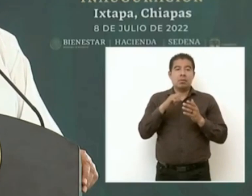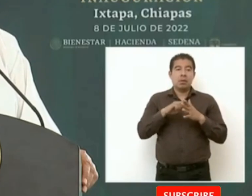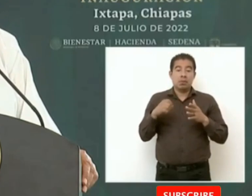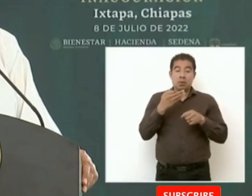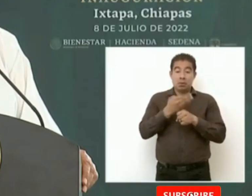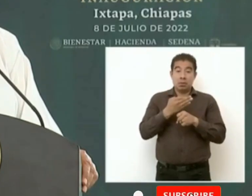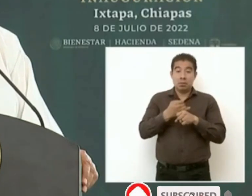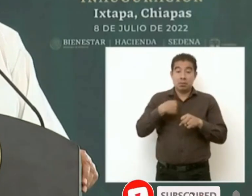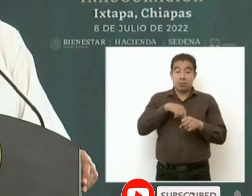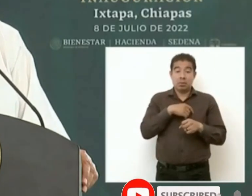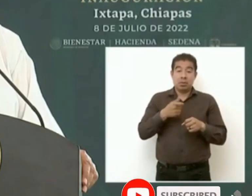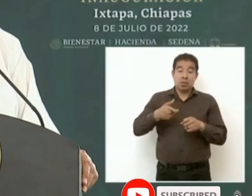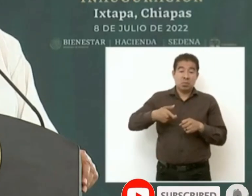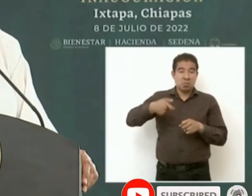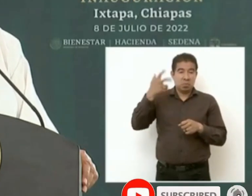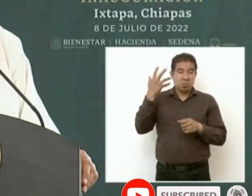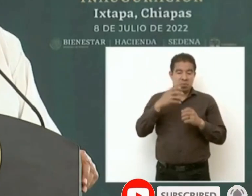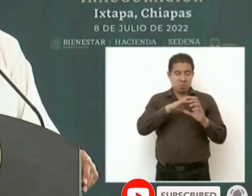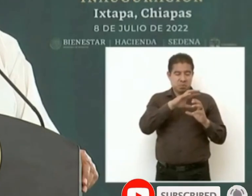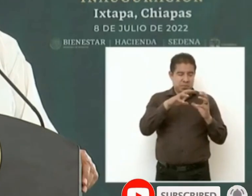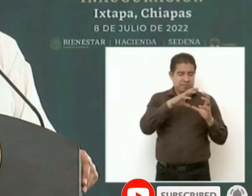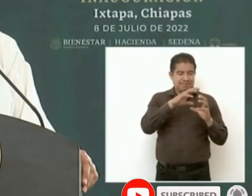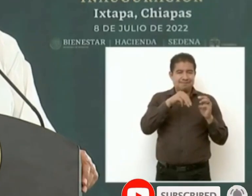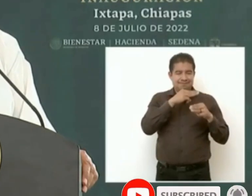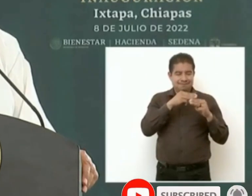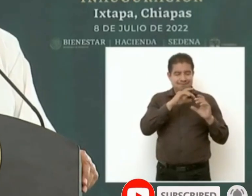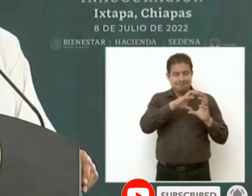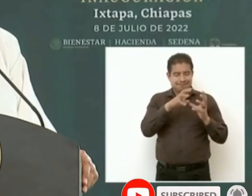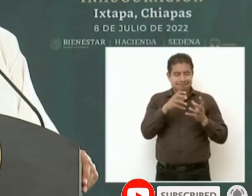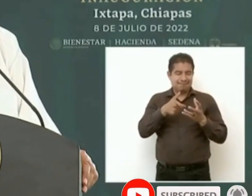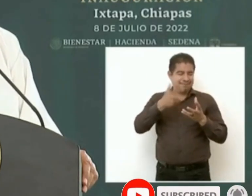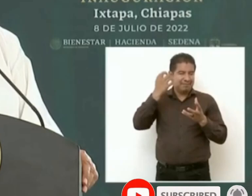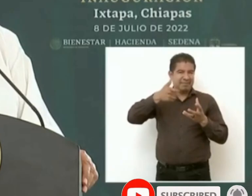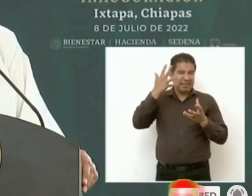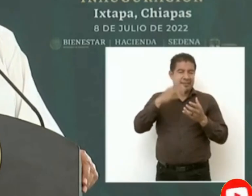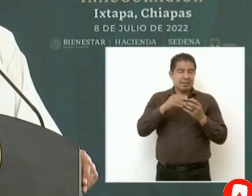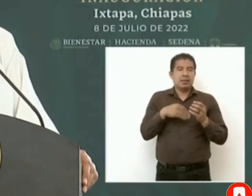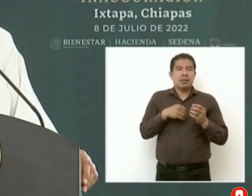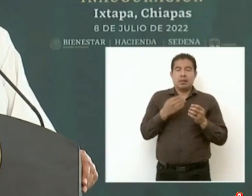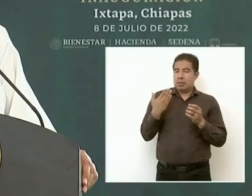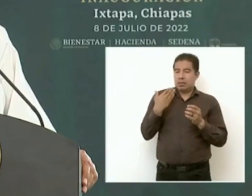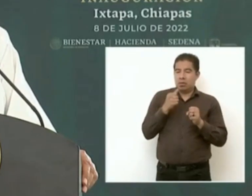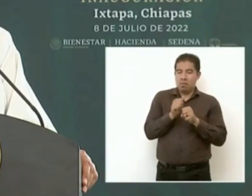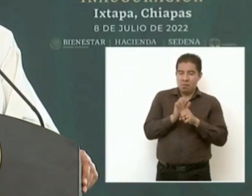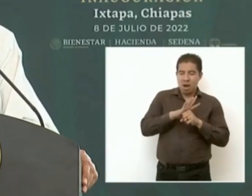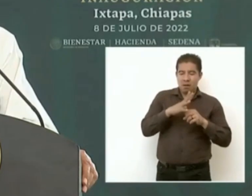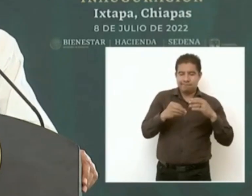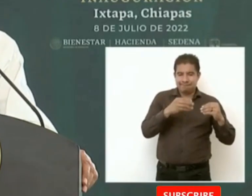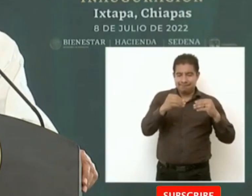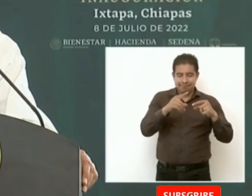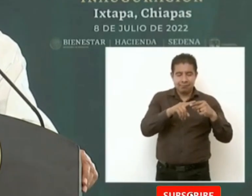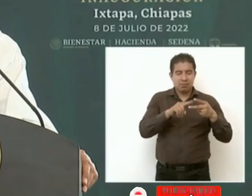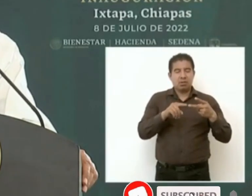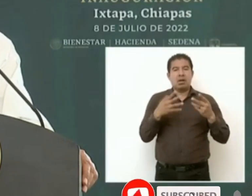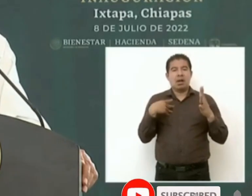inflación, porque pasó la pandemia y ahora está afectando la guerra de Rusia y